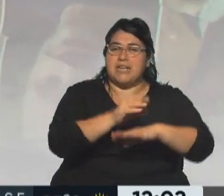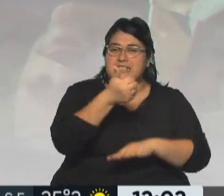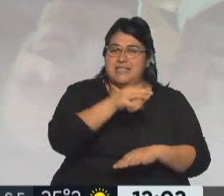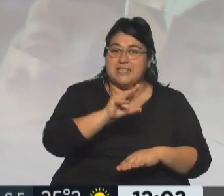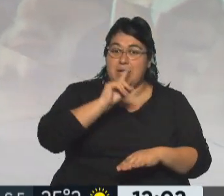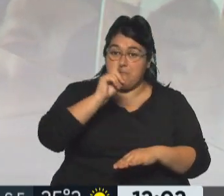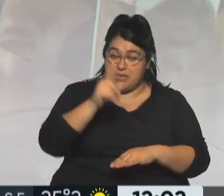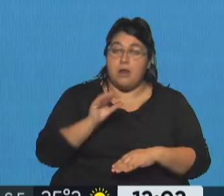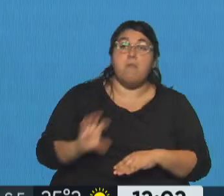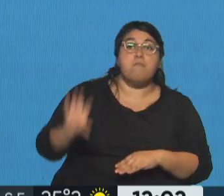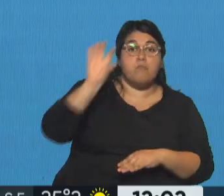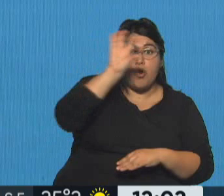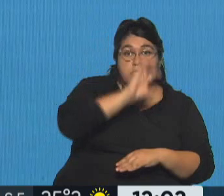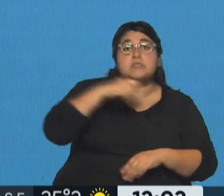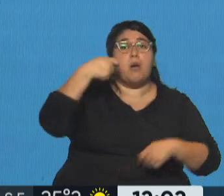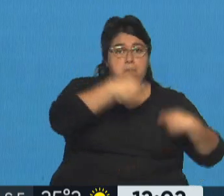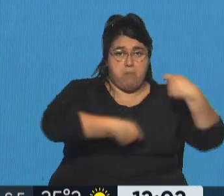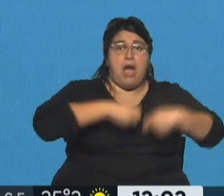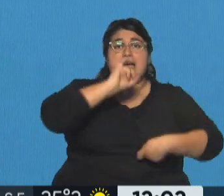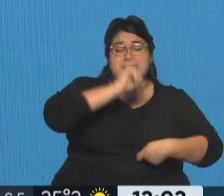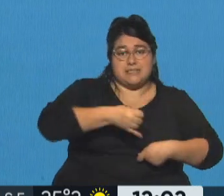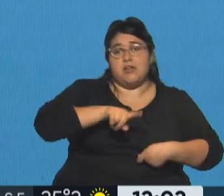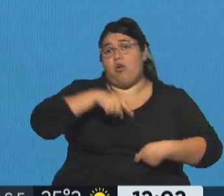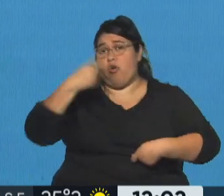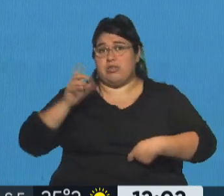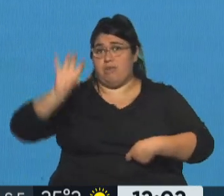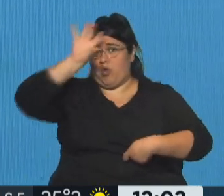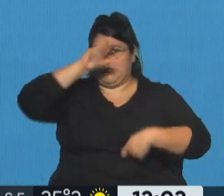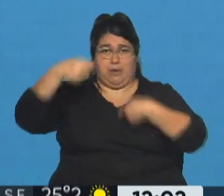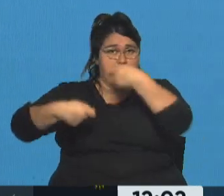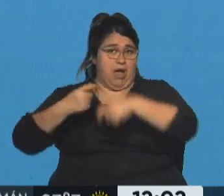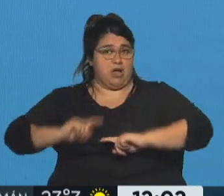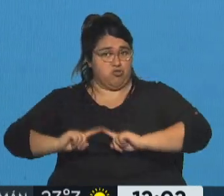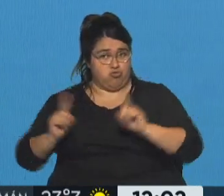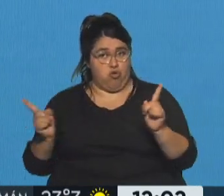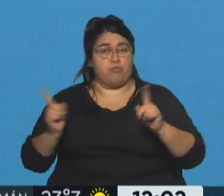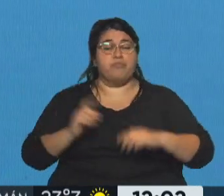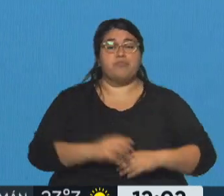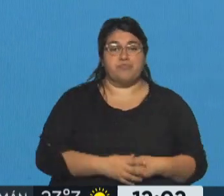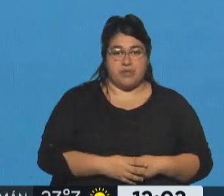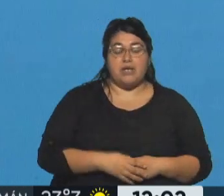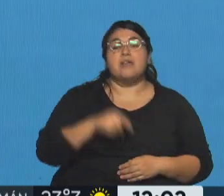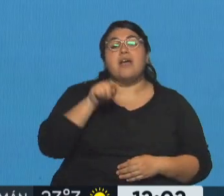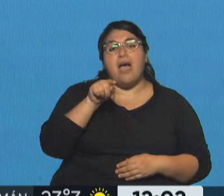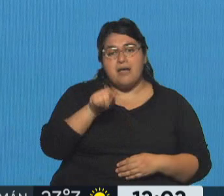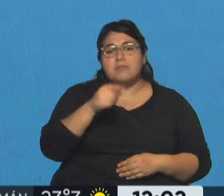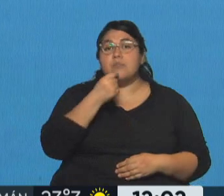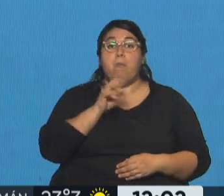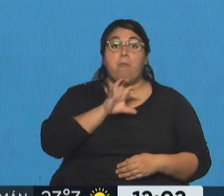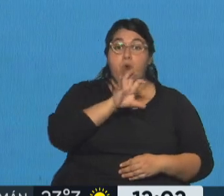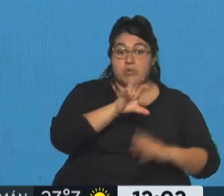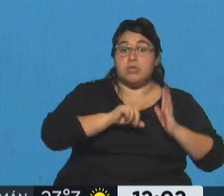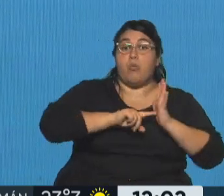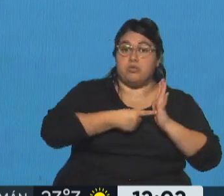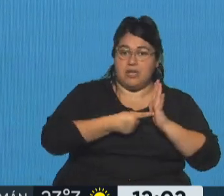que sí lo pagarán otras que no lo pagarán otras que están analizando esa posibilidad Bueno lo concreto que por ejemplo provincia de Buenos Aires